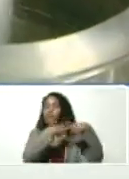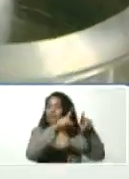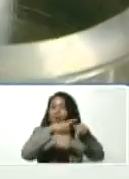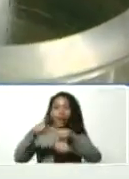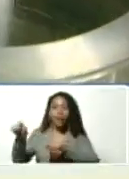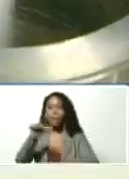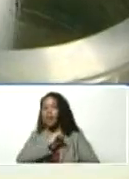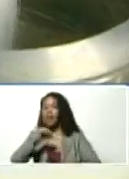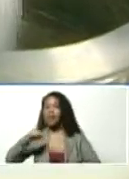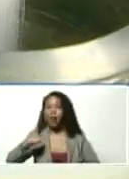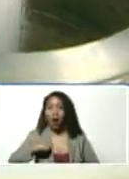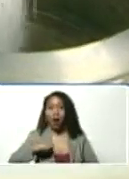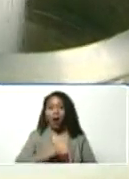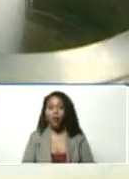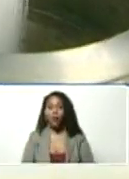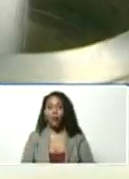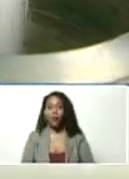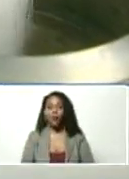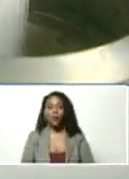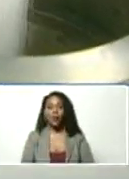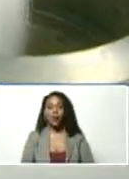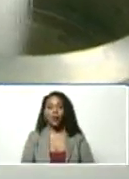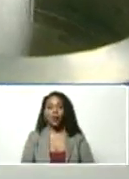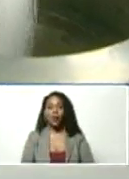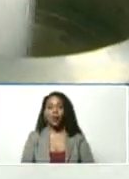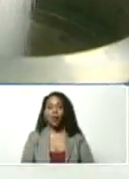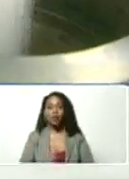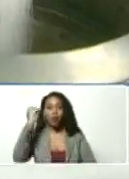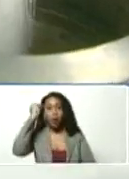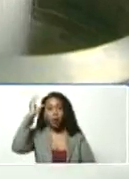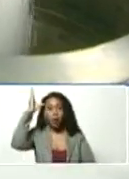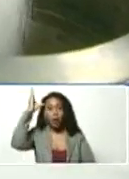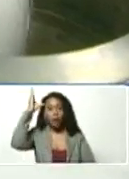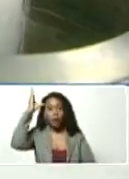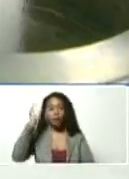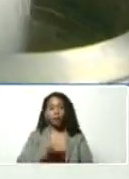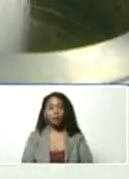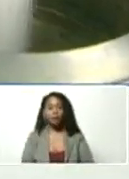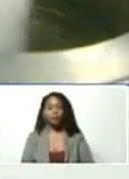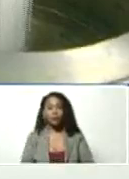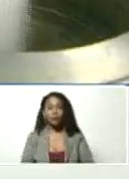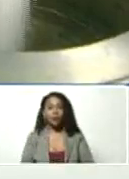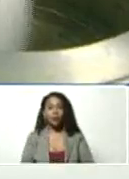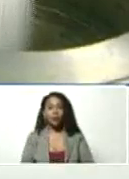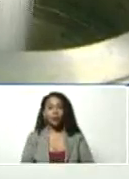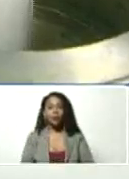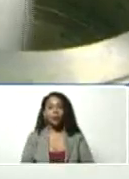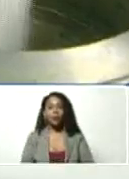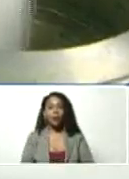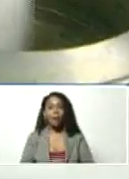privados, es la clase obrera y su capacidad de dirección profesional, de